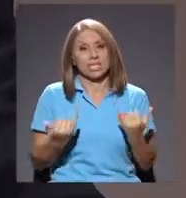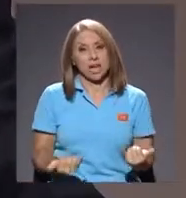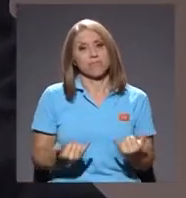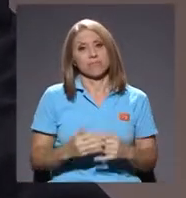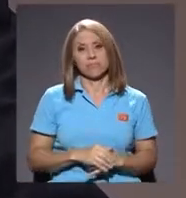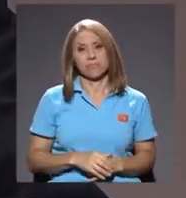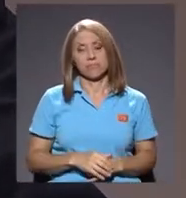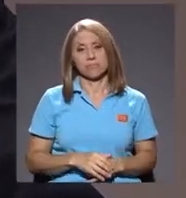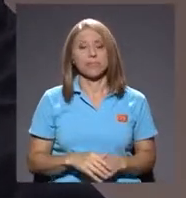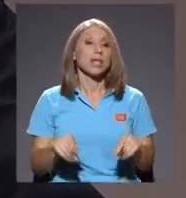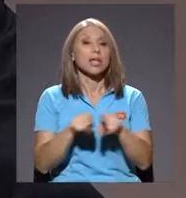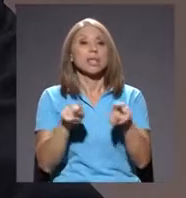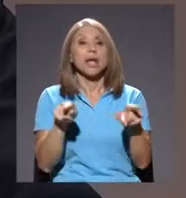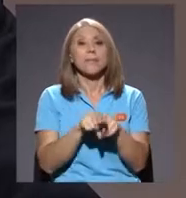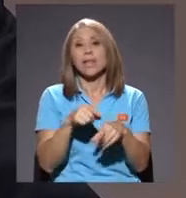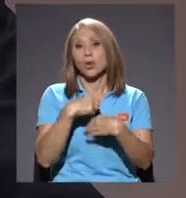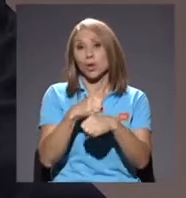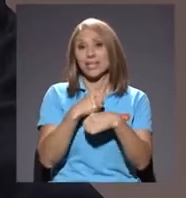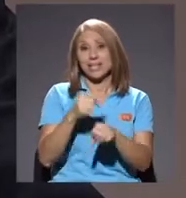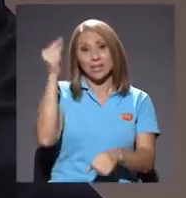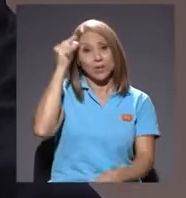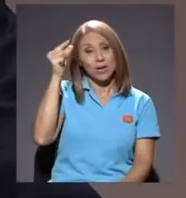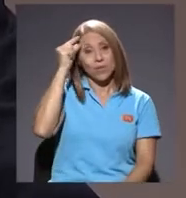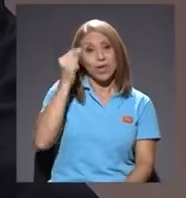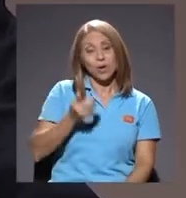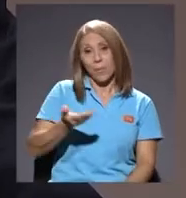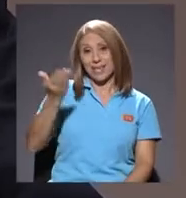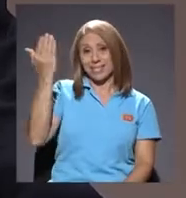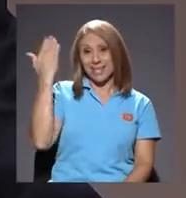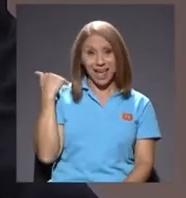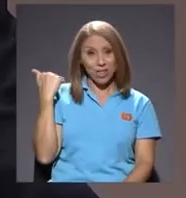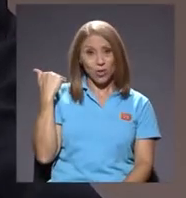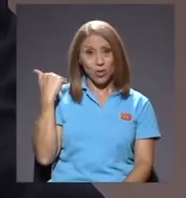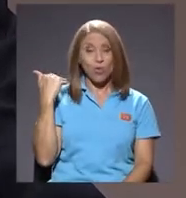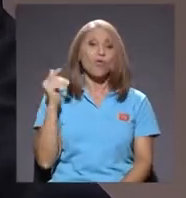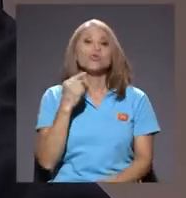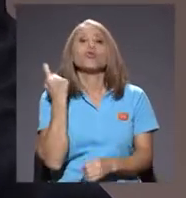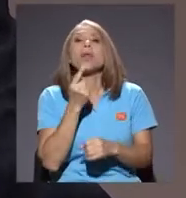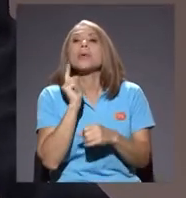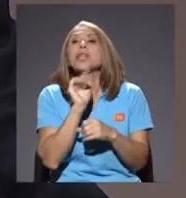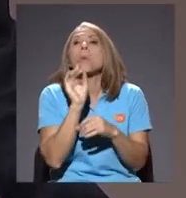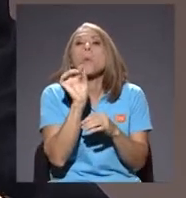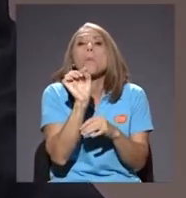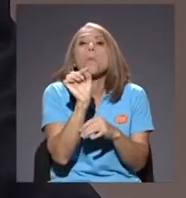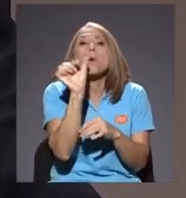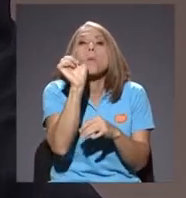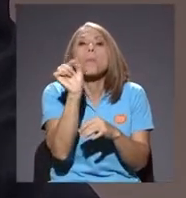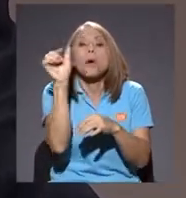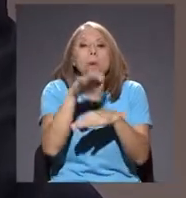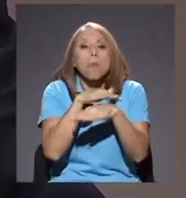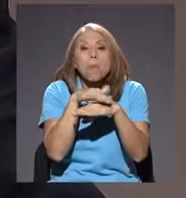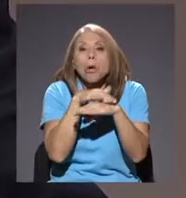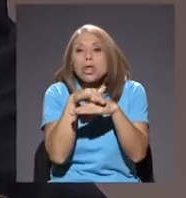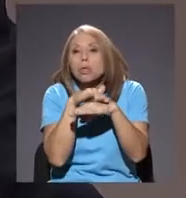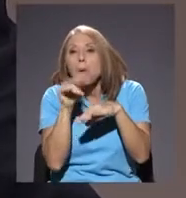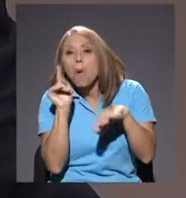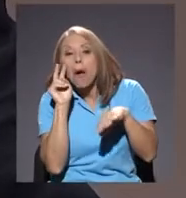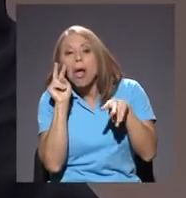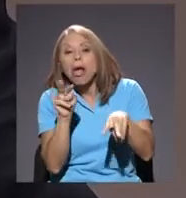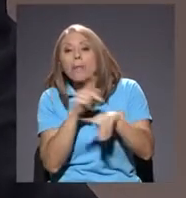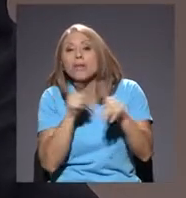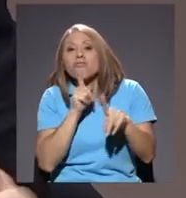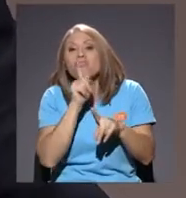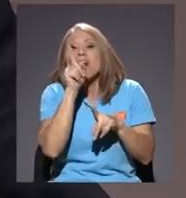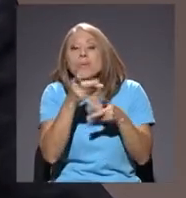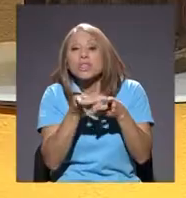inicialmente lo que se hizo en el gobierno pasado fue absolutamente maquillaje algo que no resuelve el problema y que lo dejó